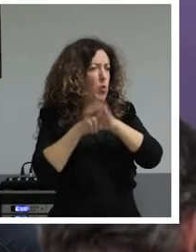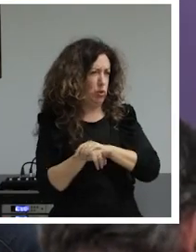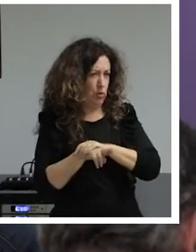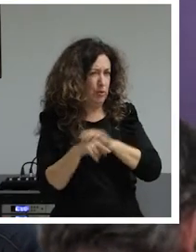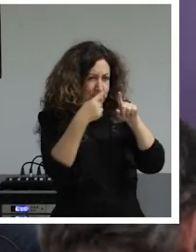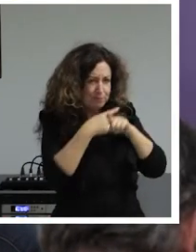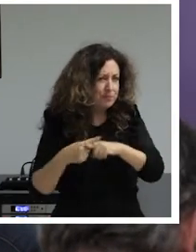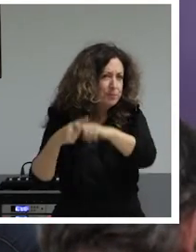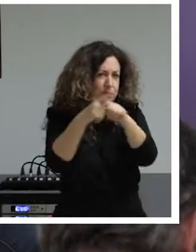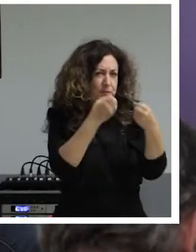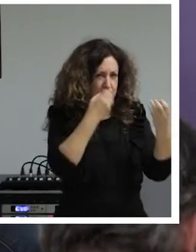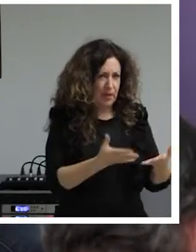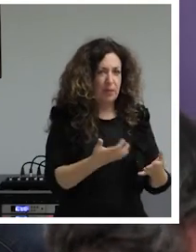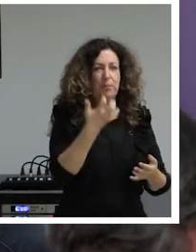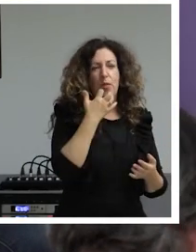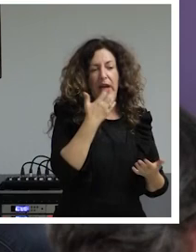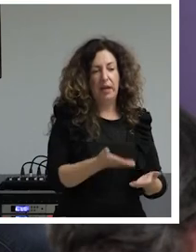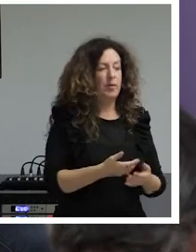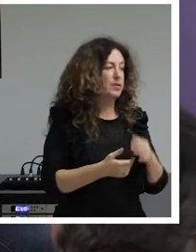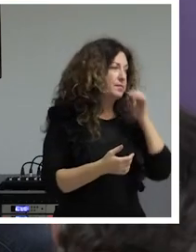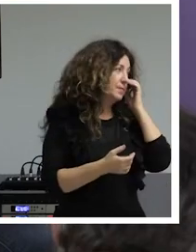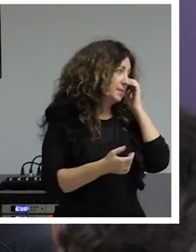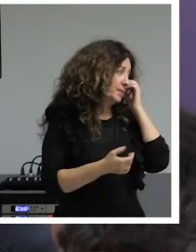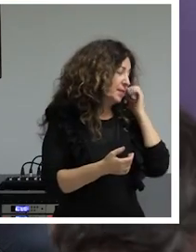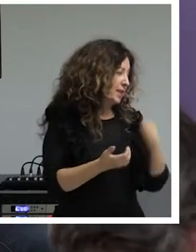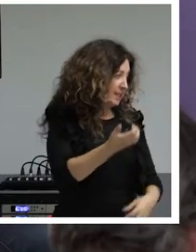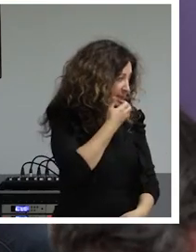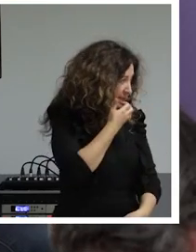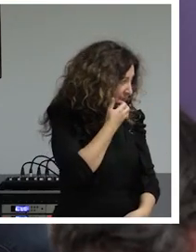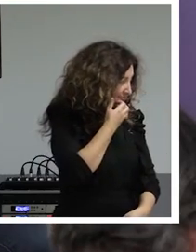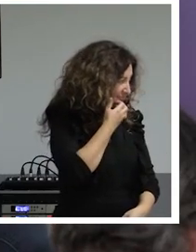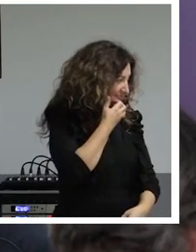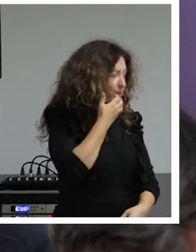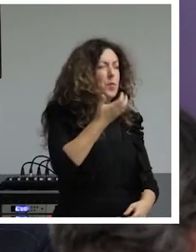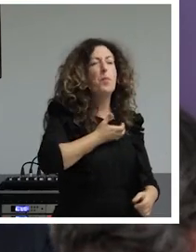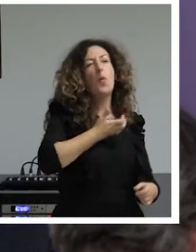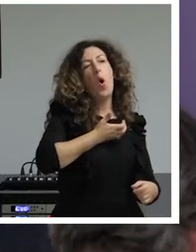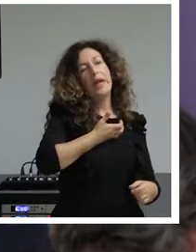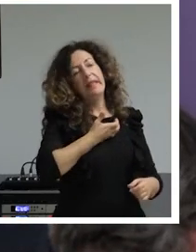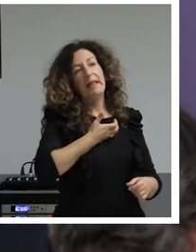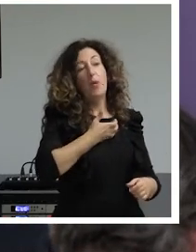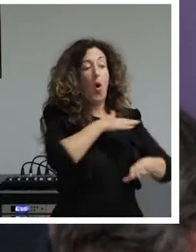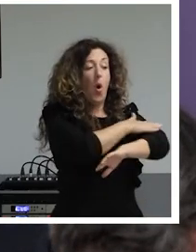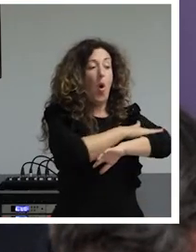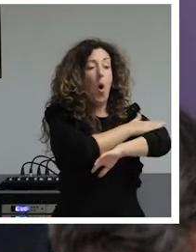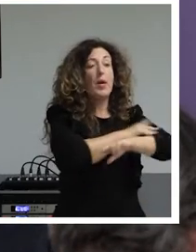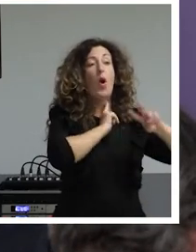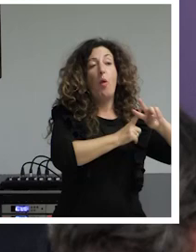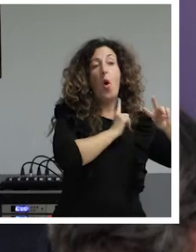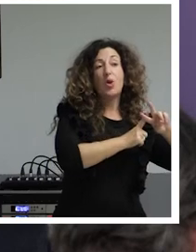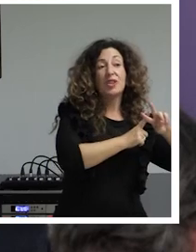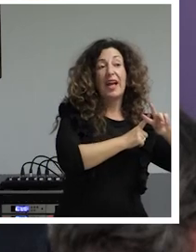entonces este una política de territorio a nivel partidario supone una buena distribución de recursos